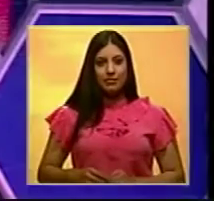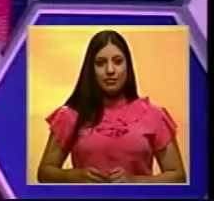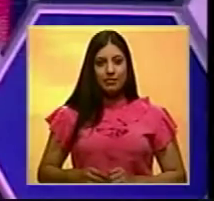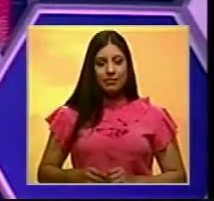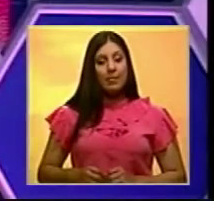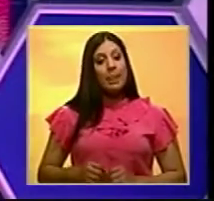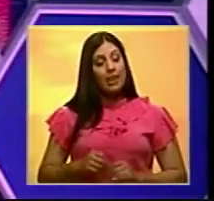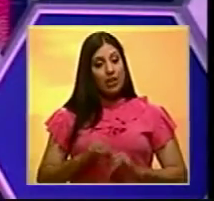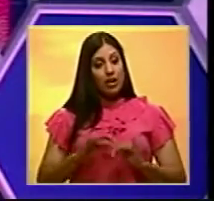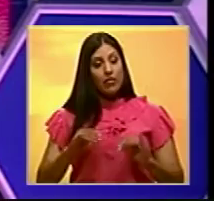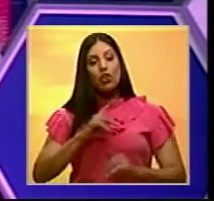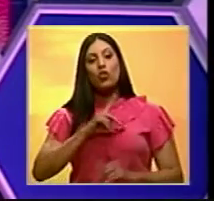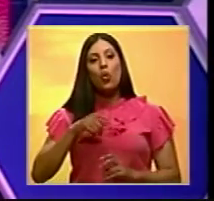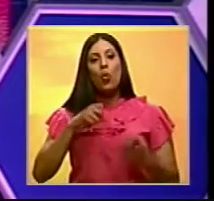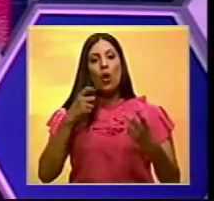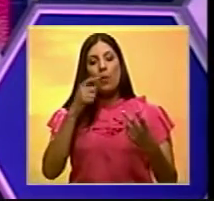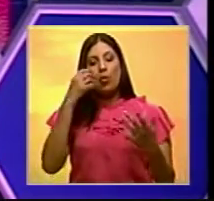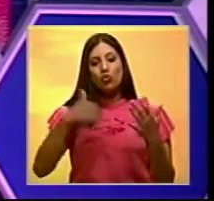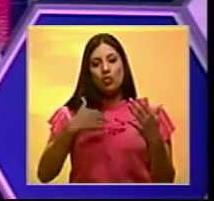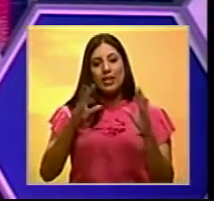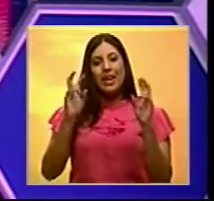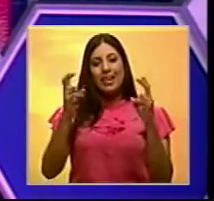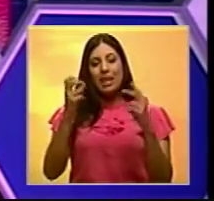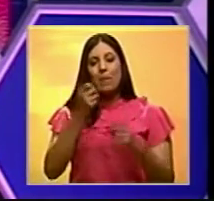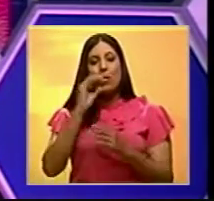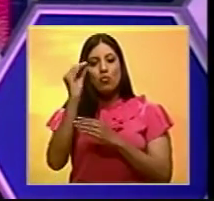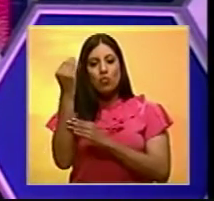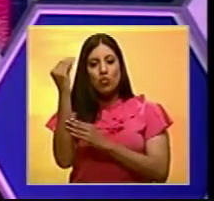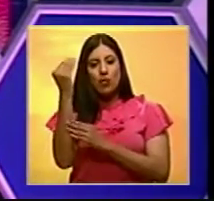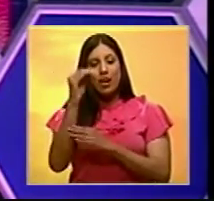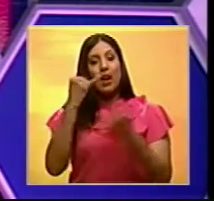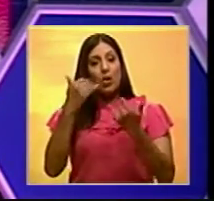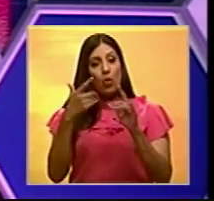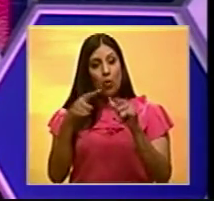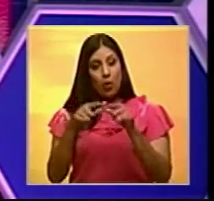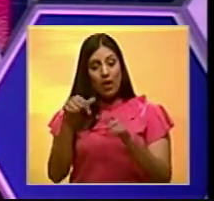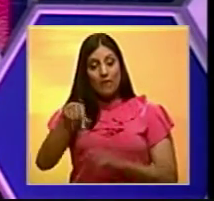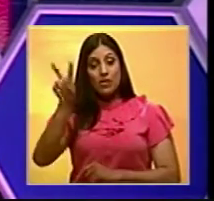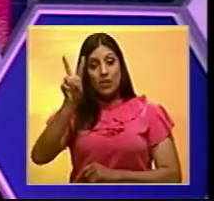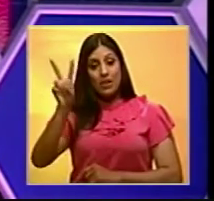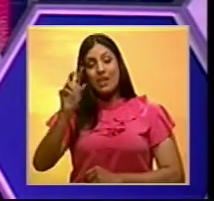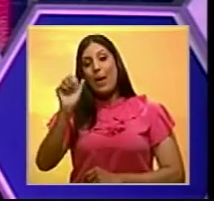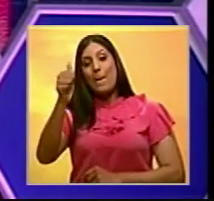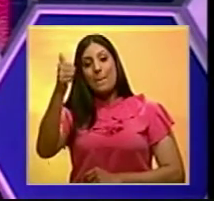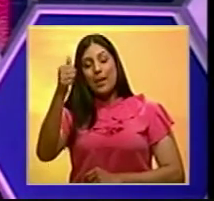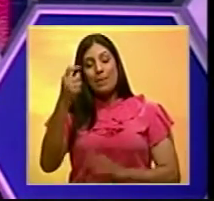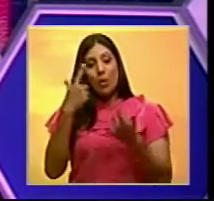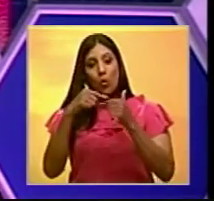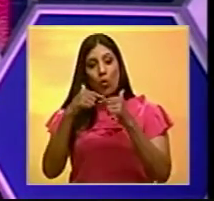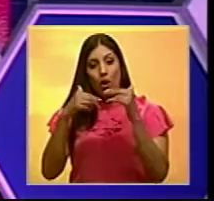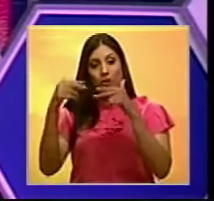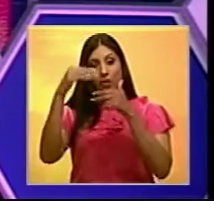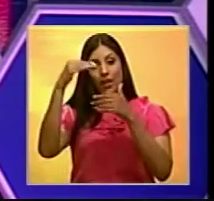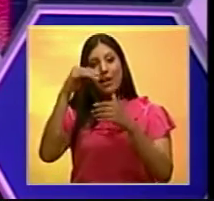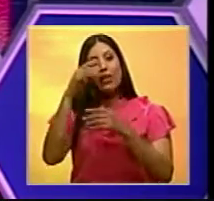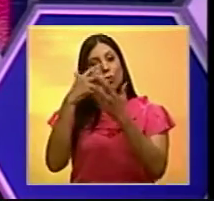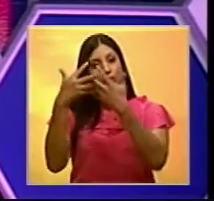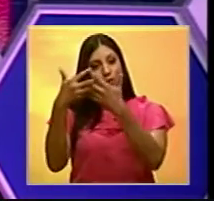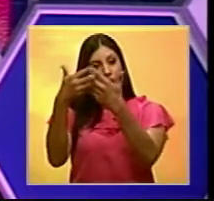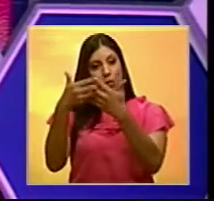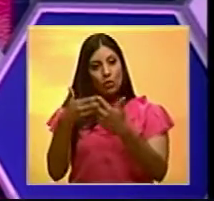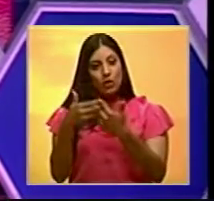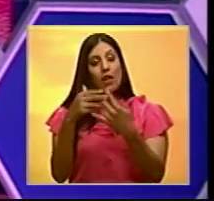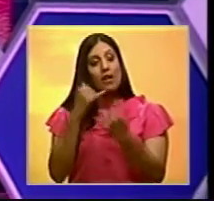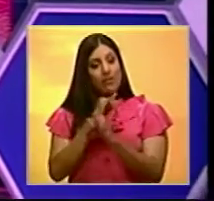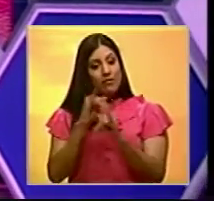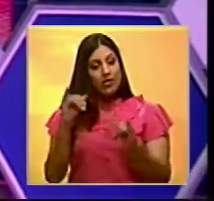Y para cerrar, los voy a dejar con Gao Parisi y su tema Muñeca. Con este promocional, el venezolano ocupa el primer lugar de la cartelera Billboard en Estados Unidos.